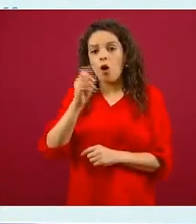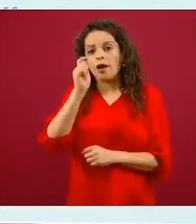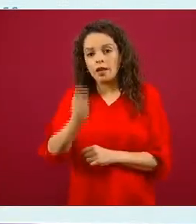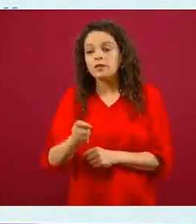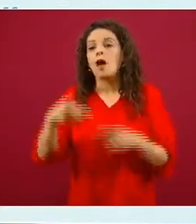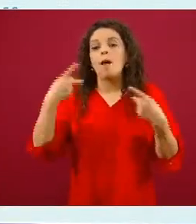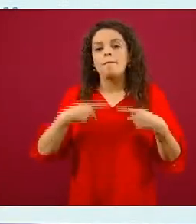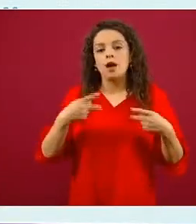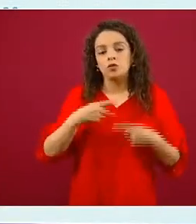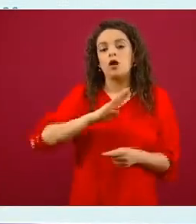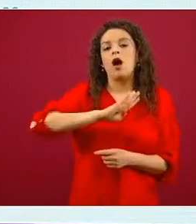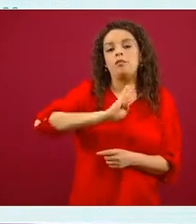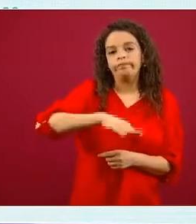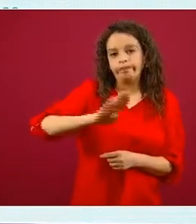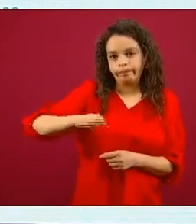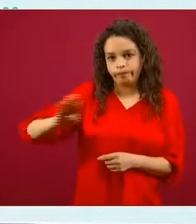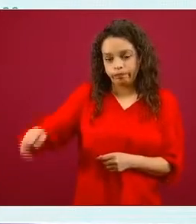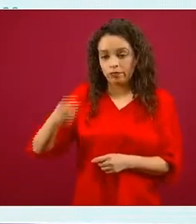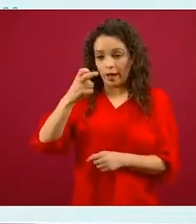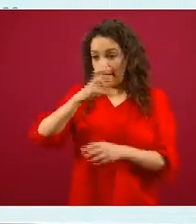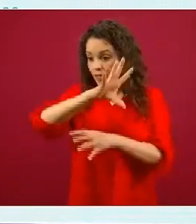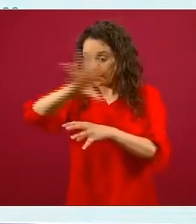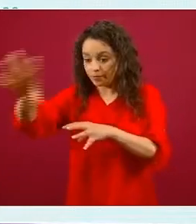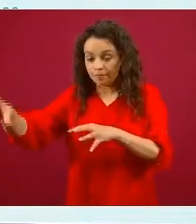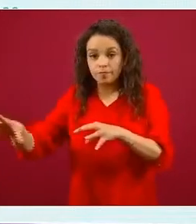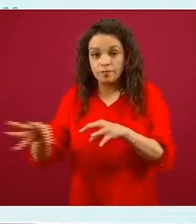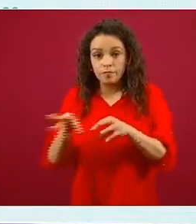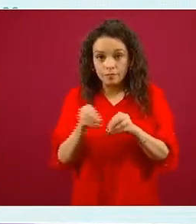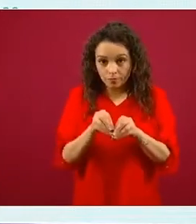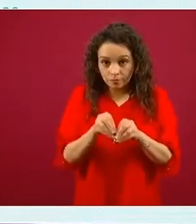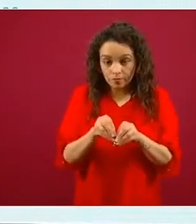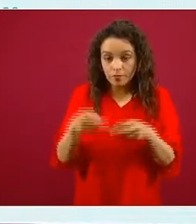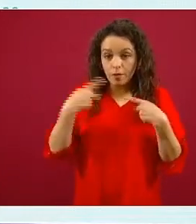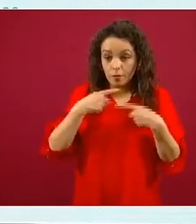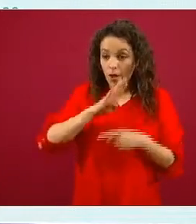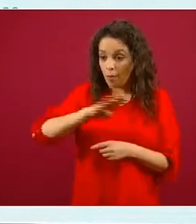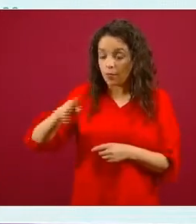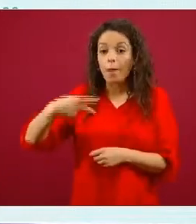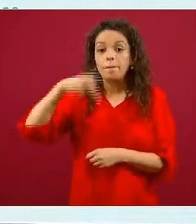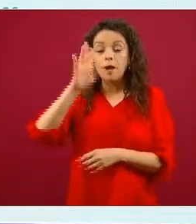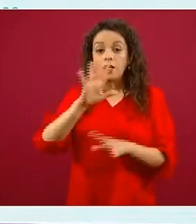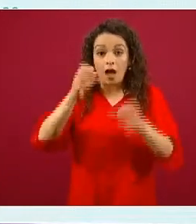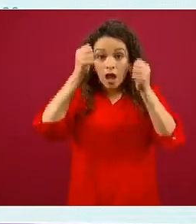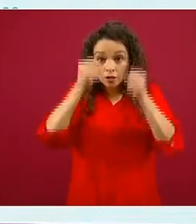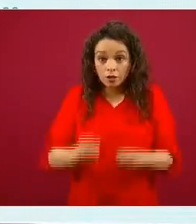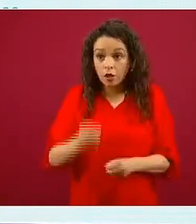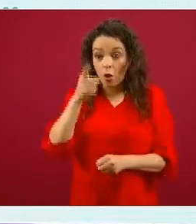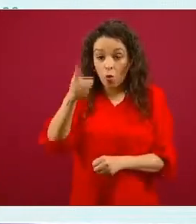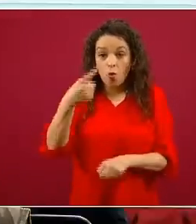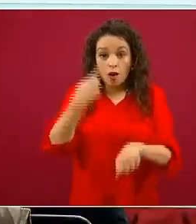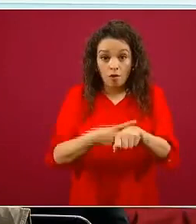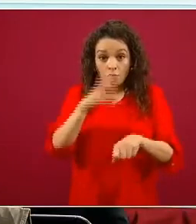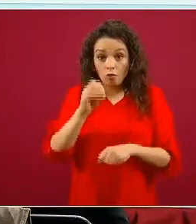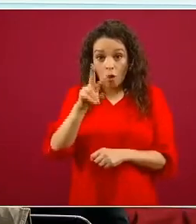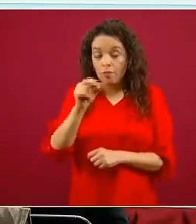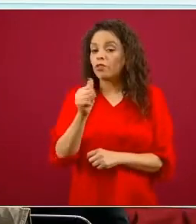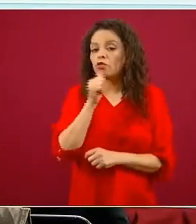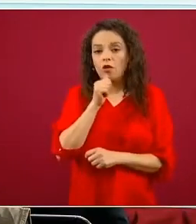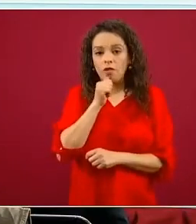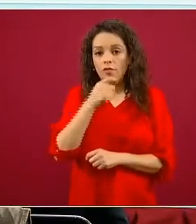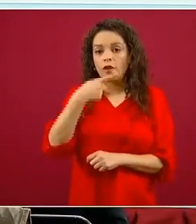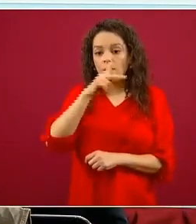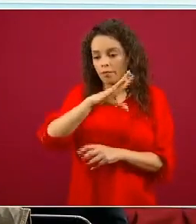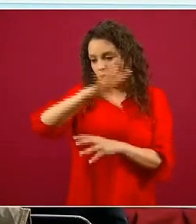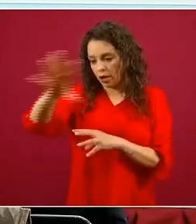en esta curva están sumadas las defunciones que aún son sospechosas por el porcentaje de positividad y la sumamos a